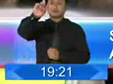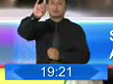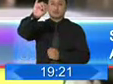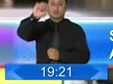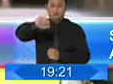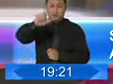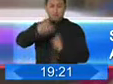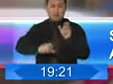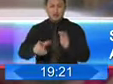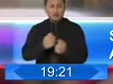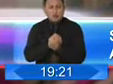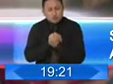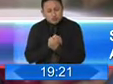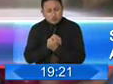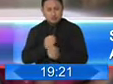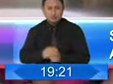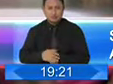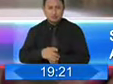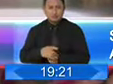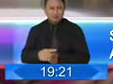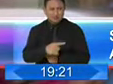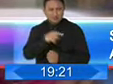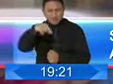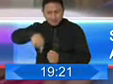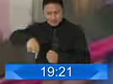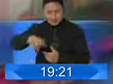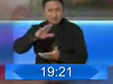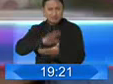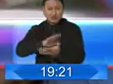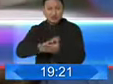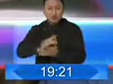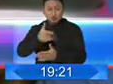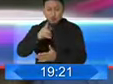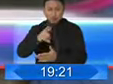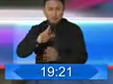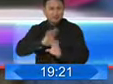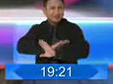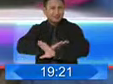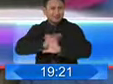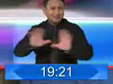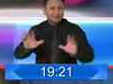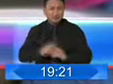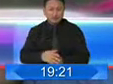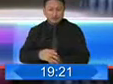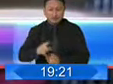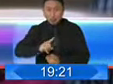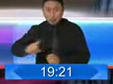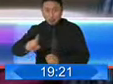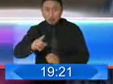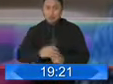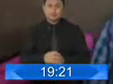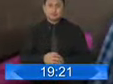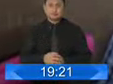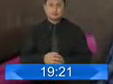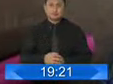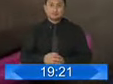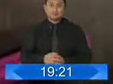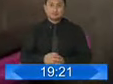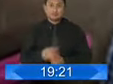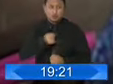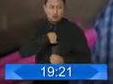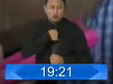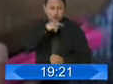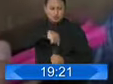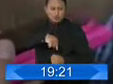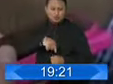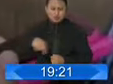en el lugar. Era tranquilo, aquí él no tomaba, él no salía. Él ha sido, durante el tiempo que yo vivo aquí, ha